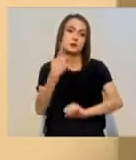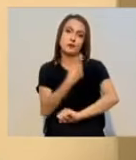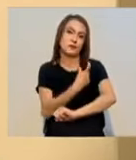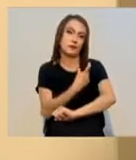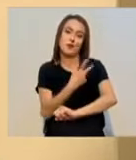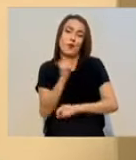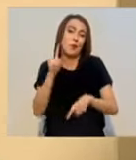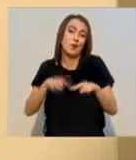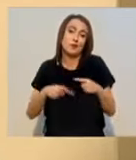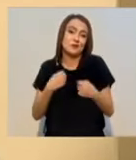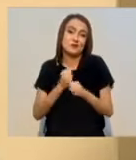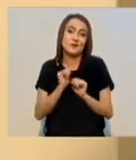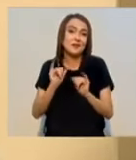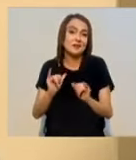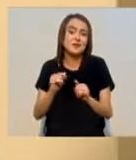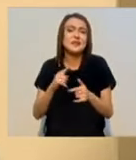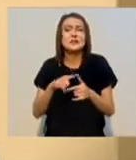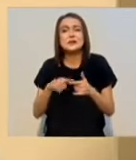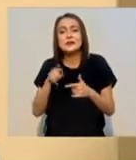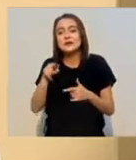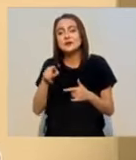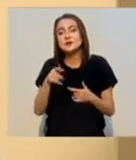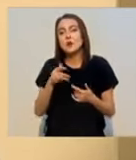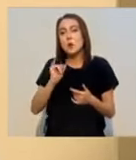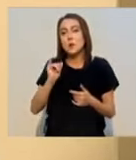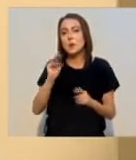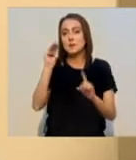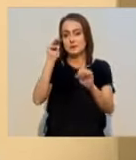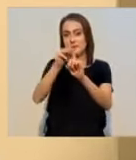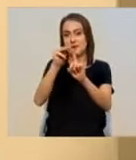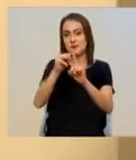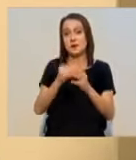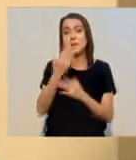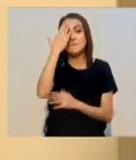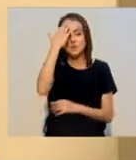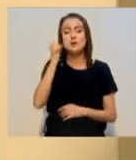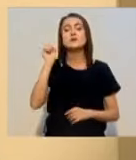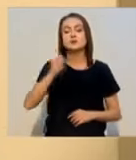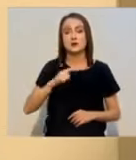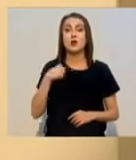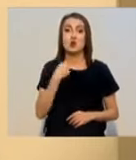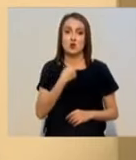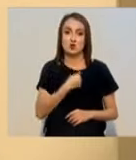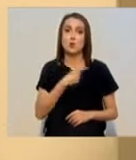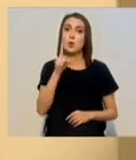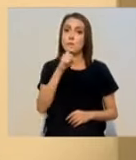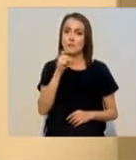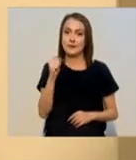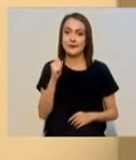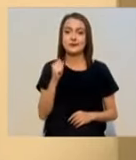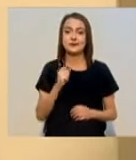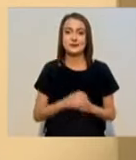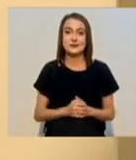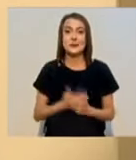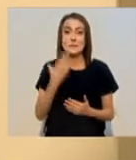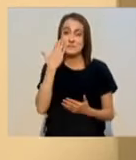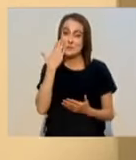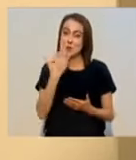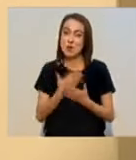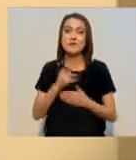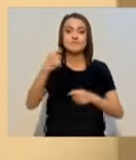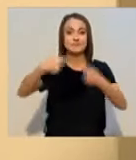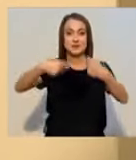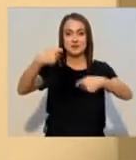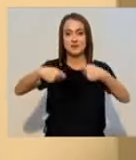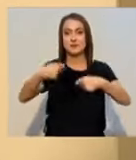vacuna. Eso es, el mensaje, porque sí vamos a vivir un mes que nos va a poner a la prueba ahora